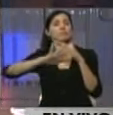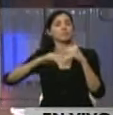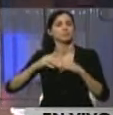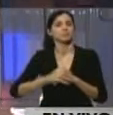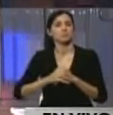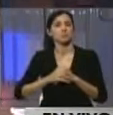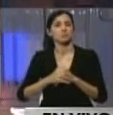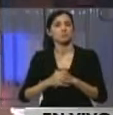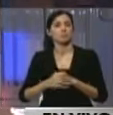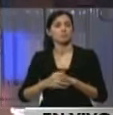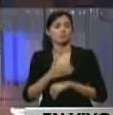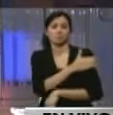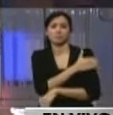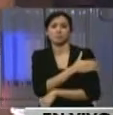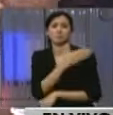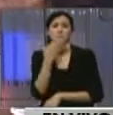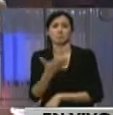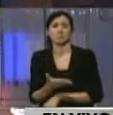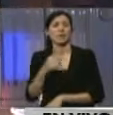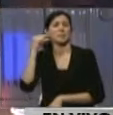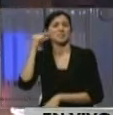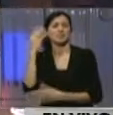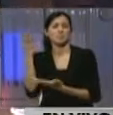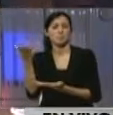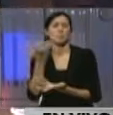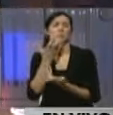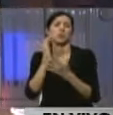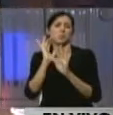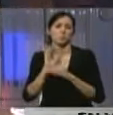que gobierna la burguesía amarilla, en Petare, por ejemplo.